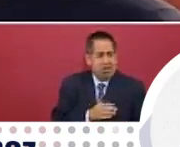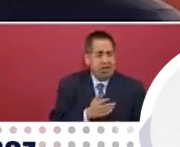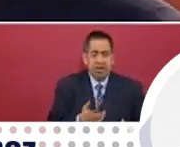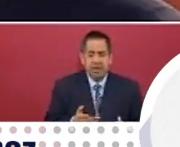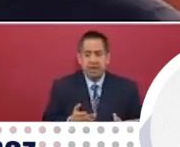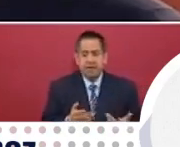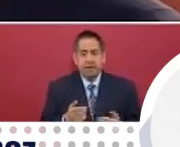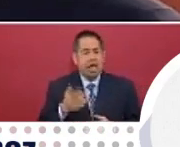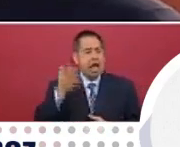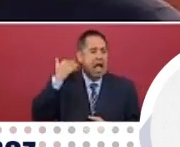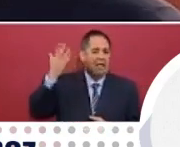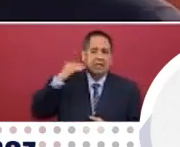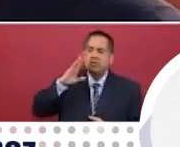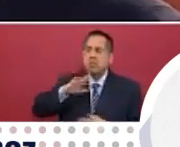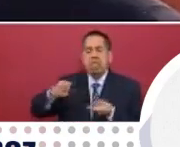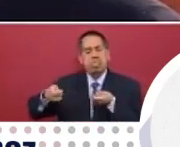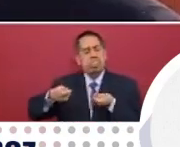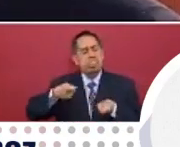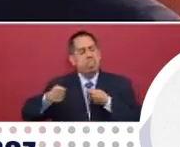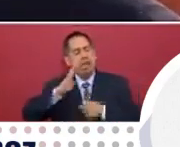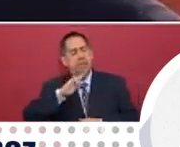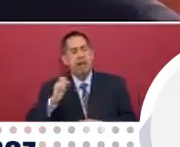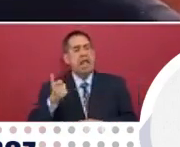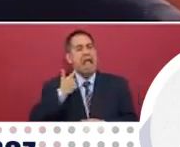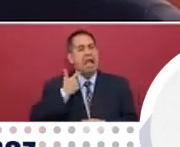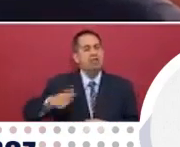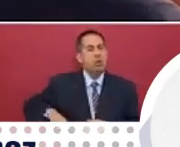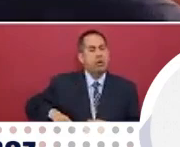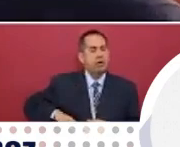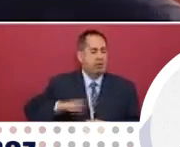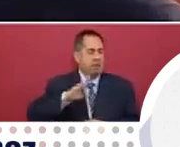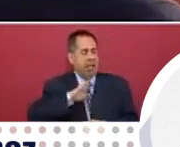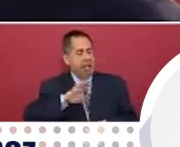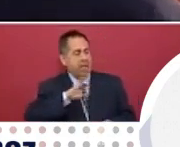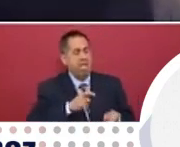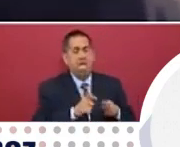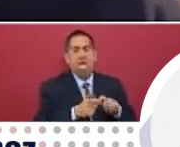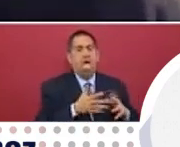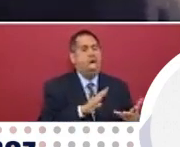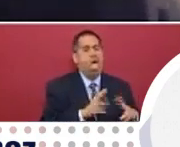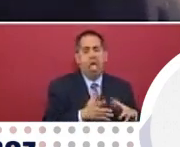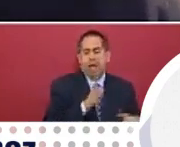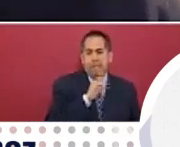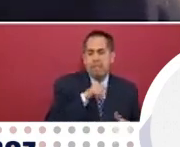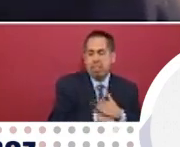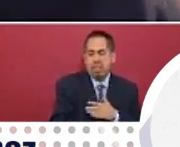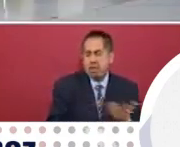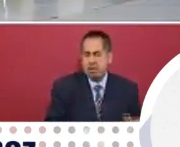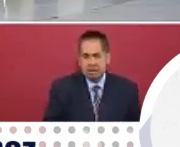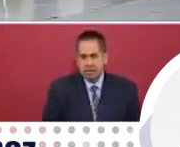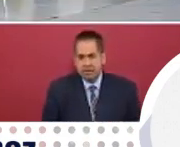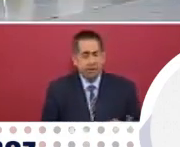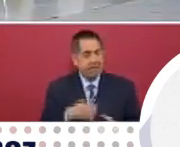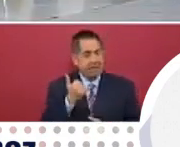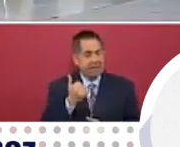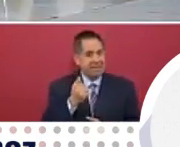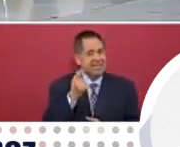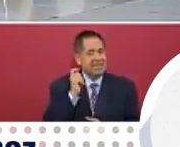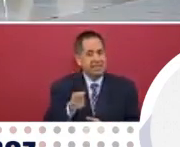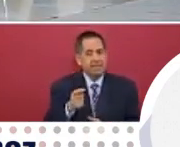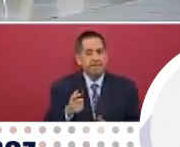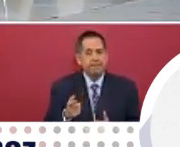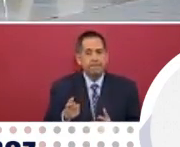el borrón y cuenta nueva, a pesar de todas las irregularidades que se detectan